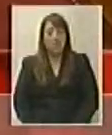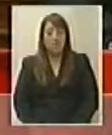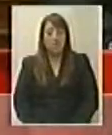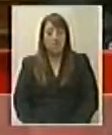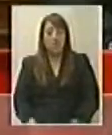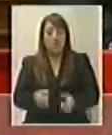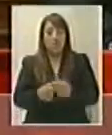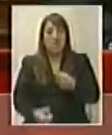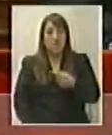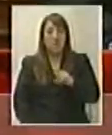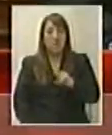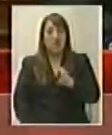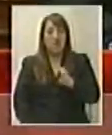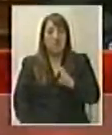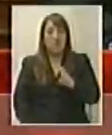Congresista Mesías Guevara tiene la palabra.